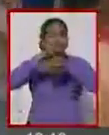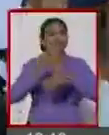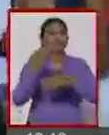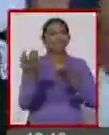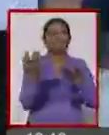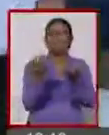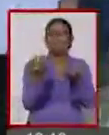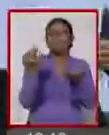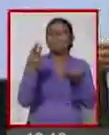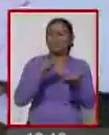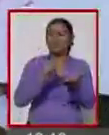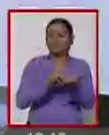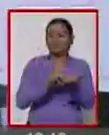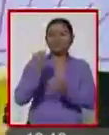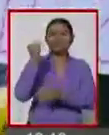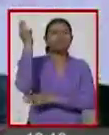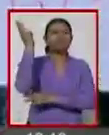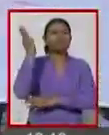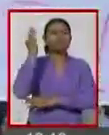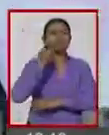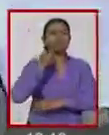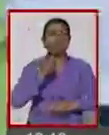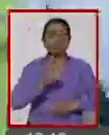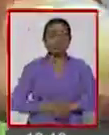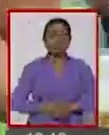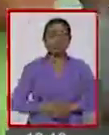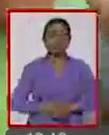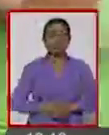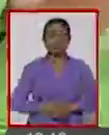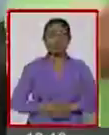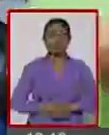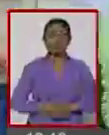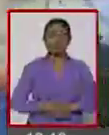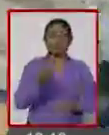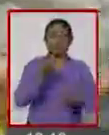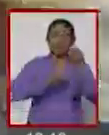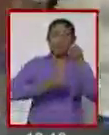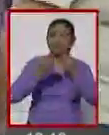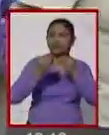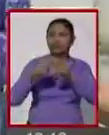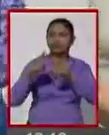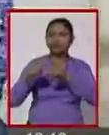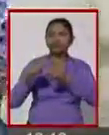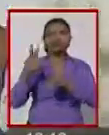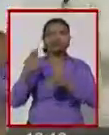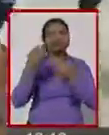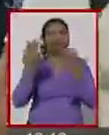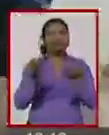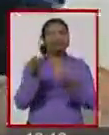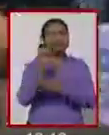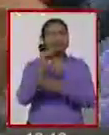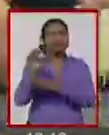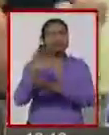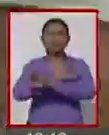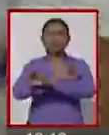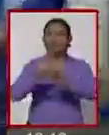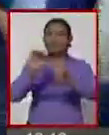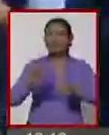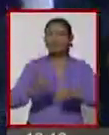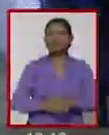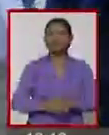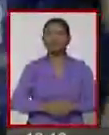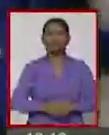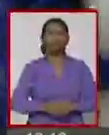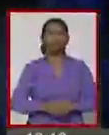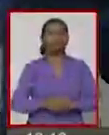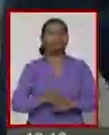nuestro ítem, por nuestro bono que según dice, o nuestra alimentación, Pues no existe esta alimentación de alto. Nos dan cuando